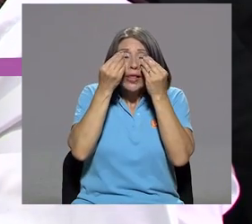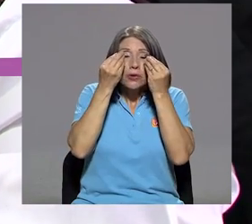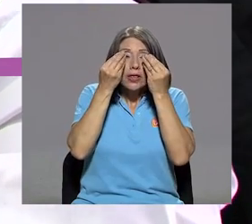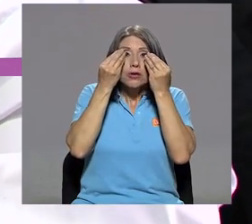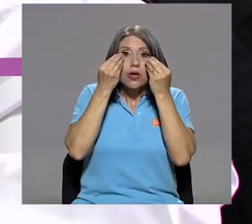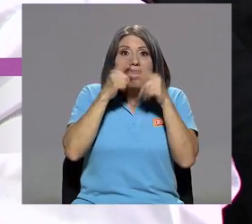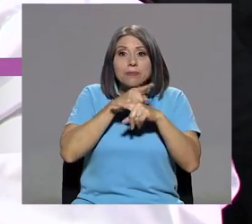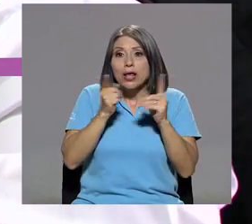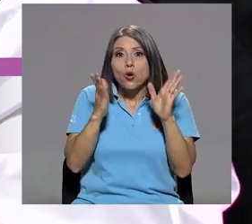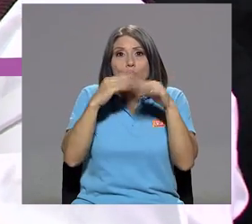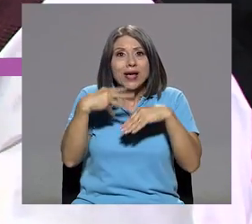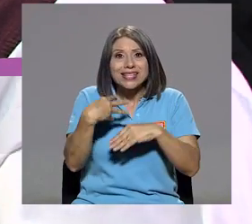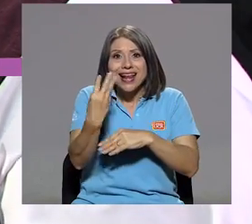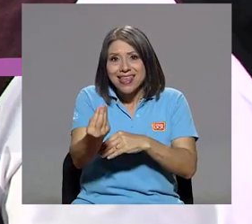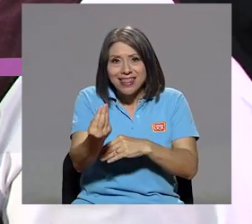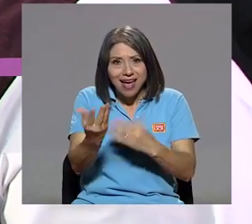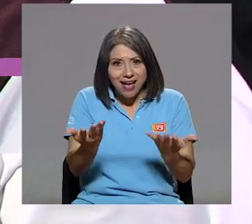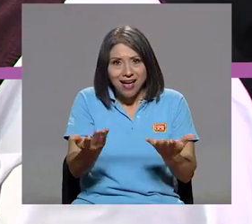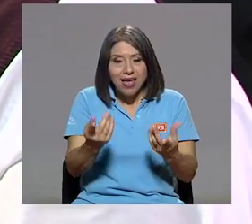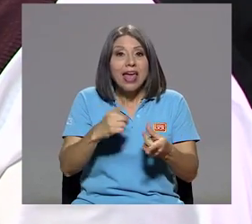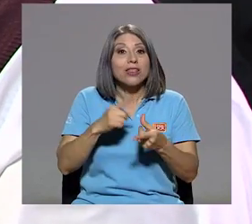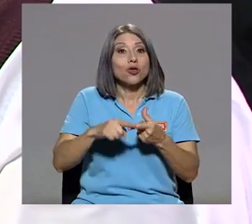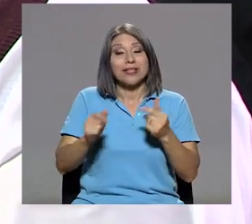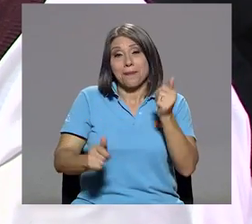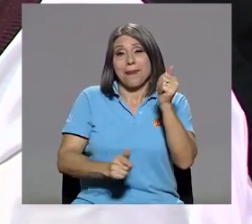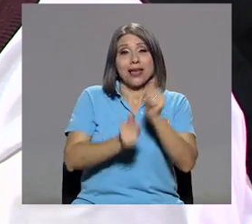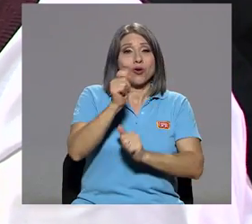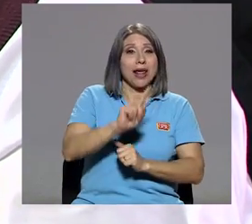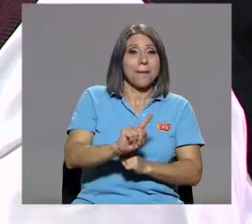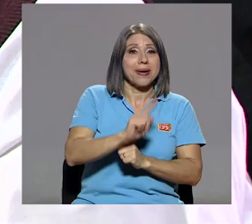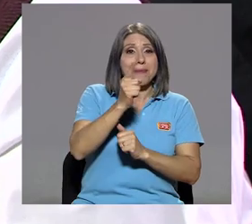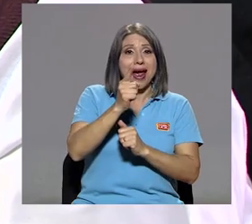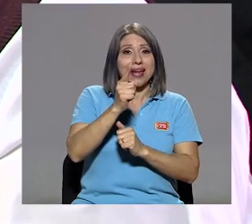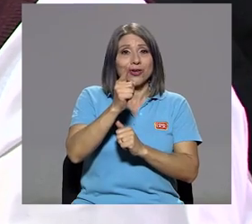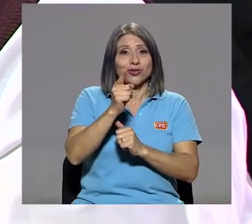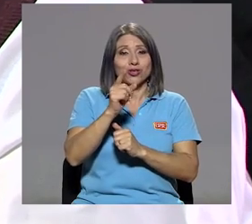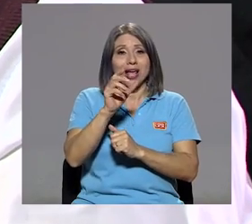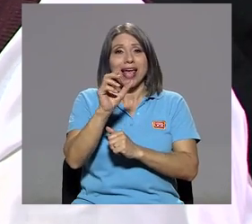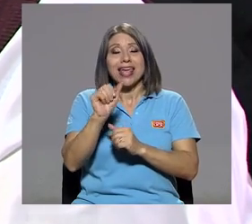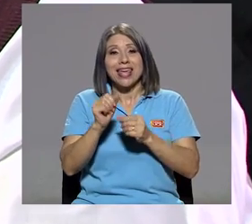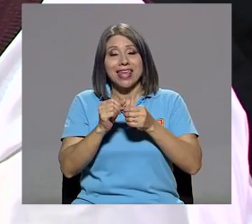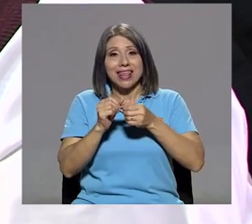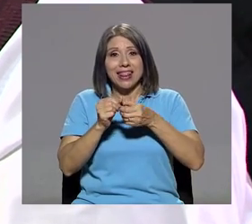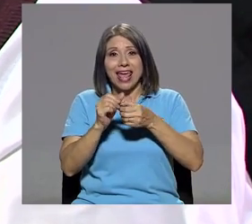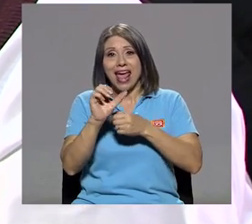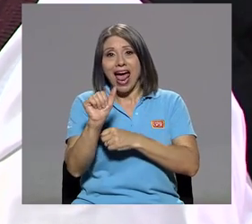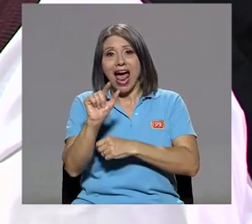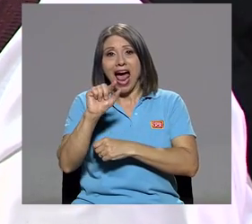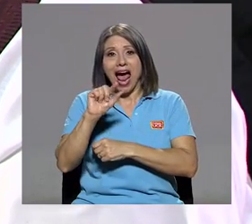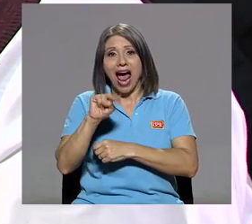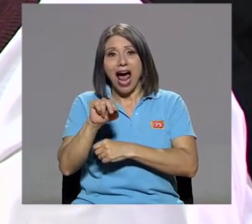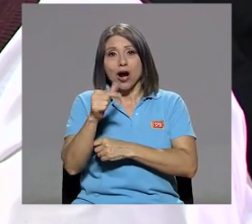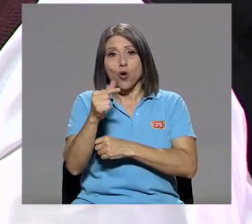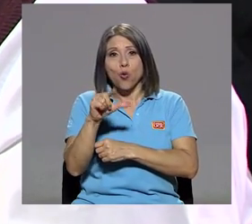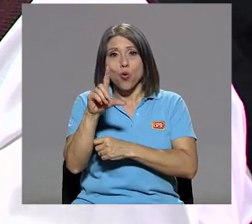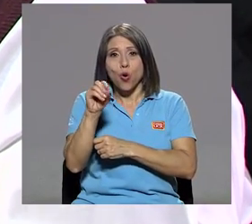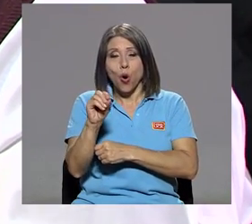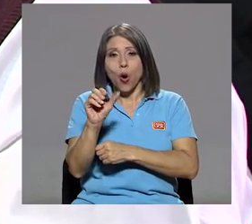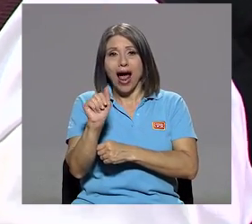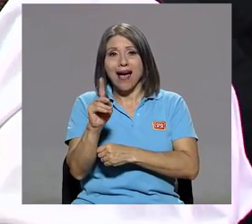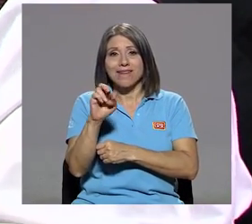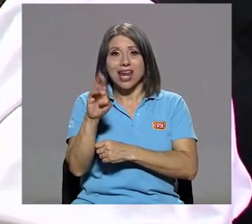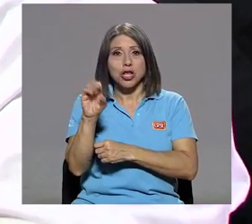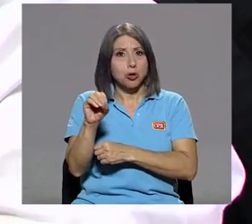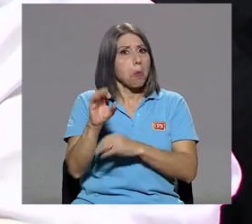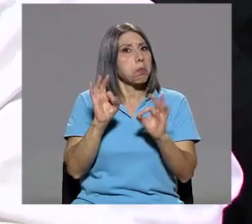ninguna parte. Como la mayoría son primarios y son de ángulo abierto, entonces la gente responde muy bien al tratamiento con gotitas. Y